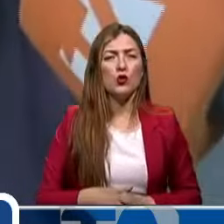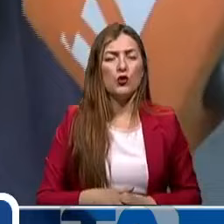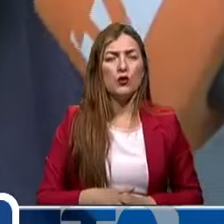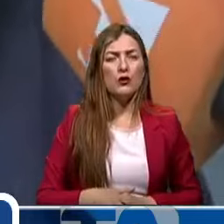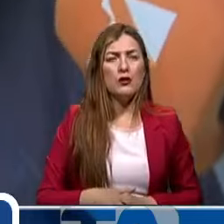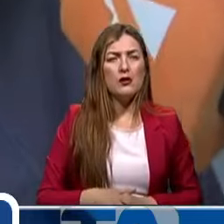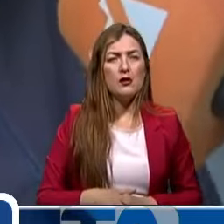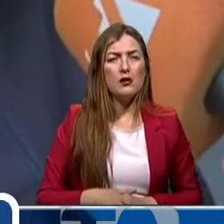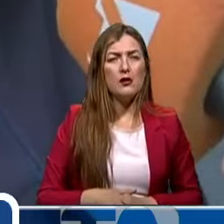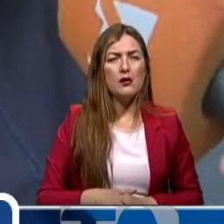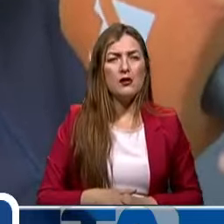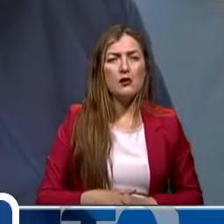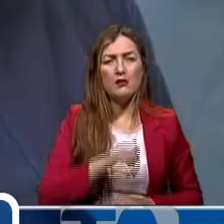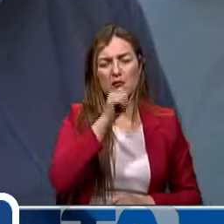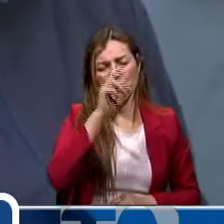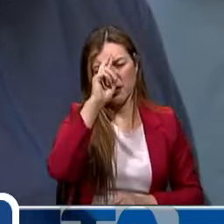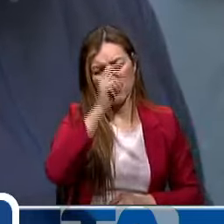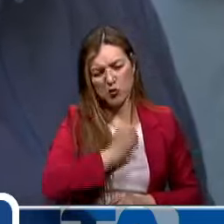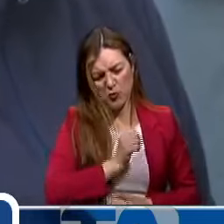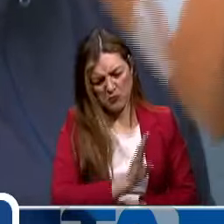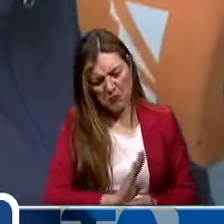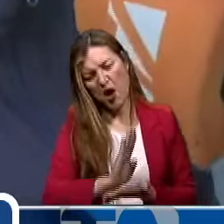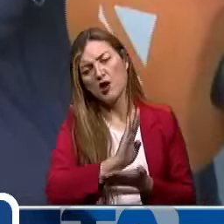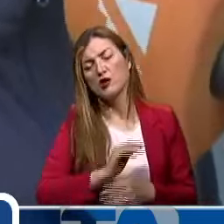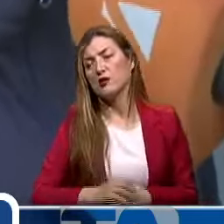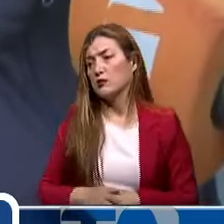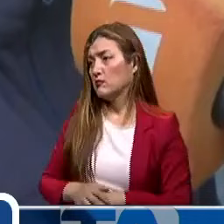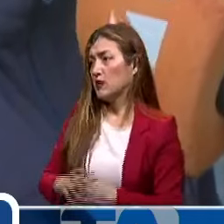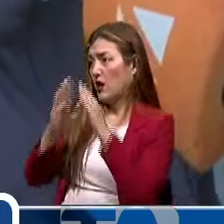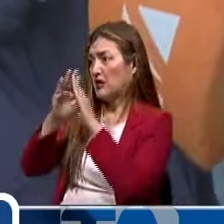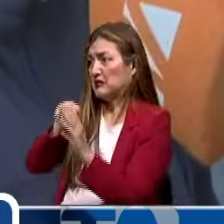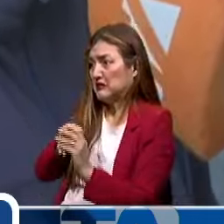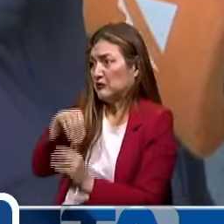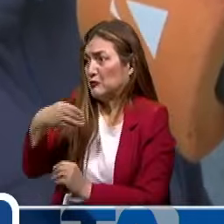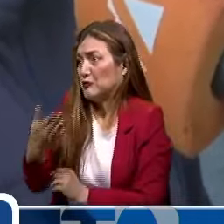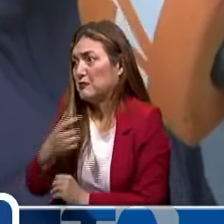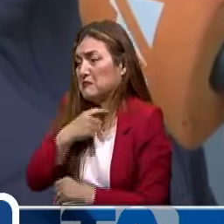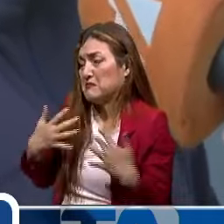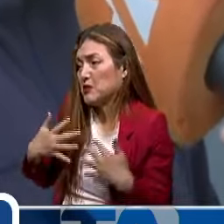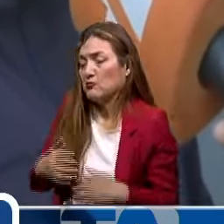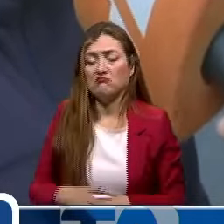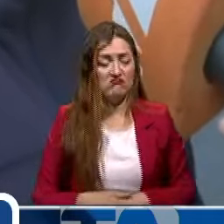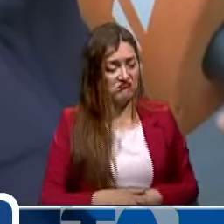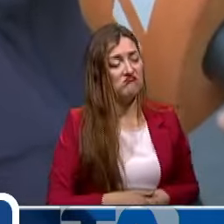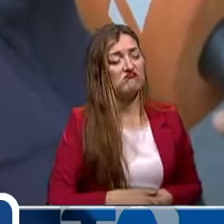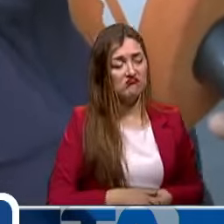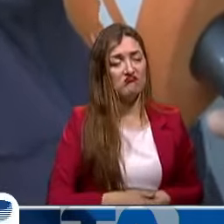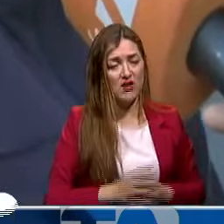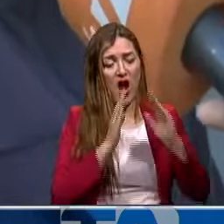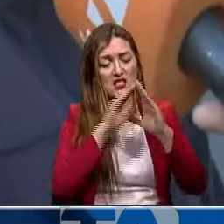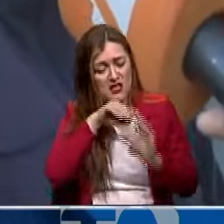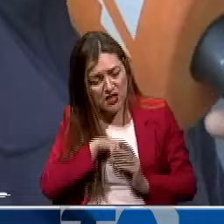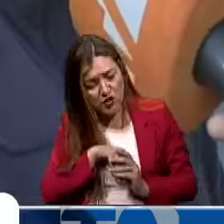una deshonra para nuestro barrio. ¿Ya no salen por el temor? Sí, ya no salimos por el temor, porque como les decía,